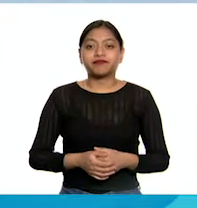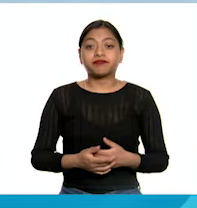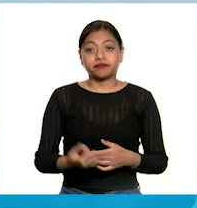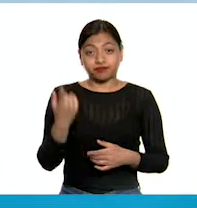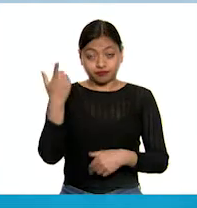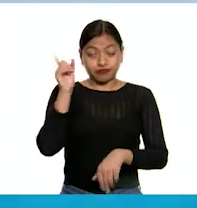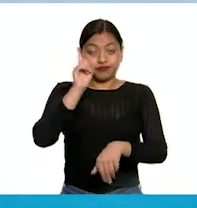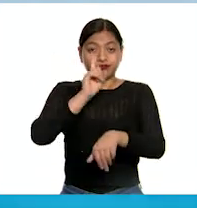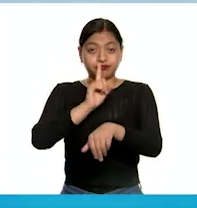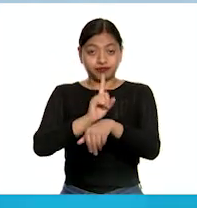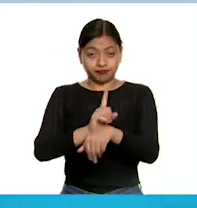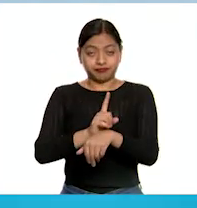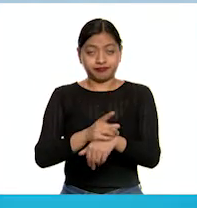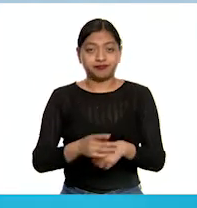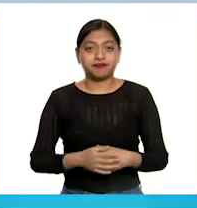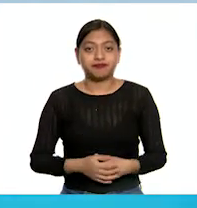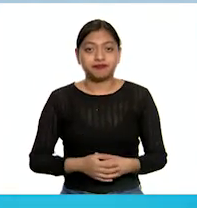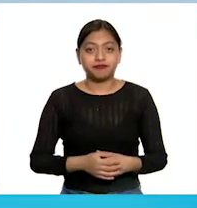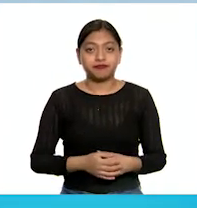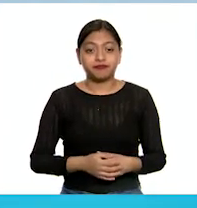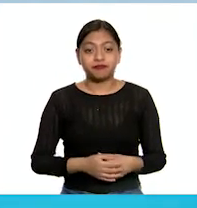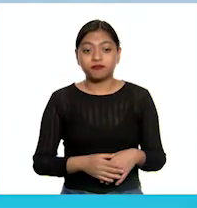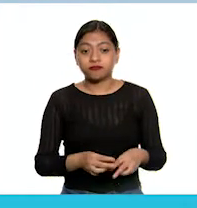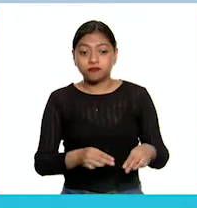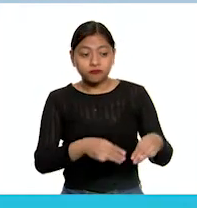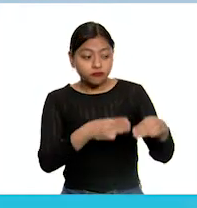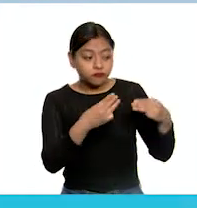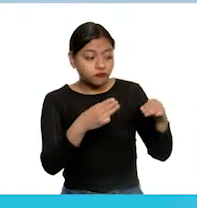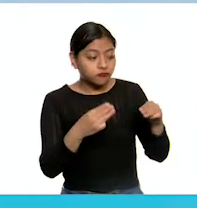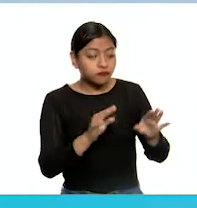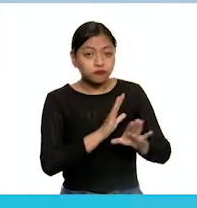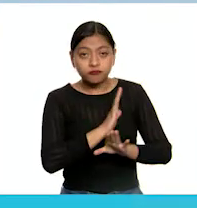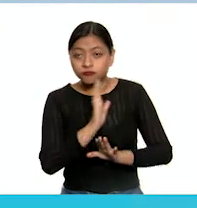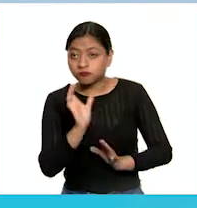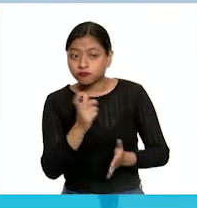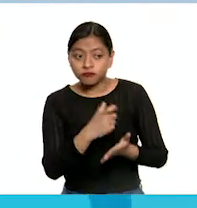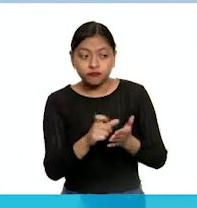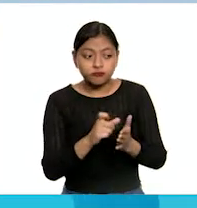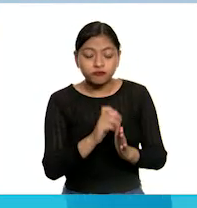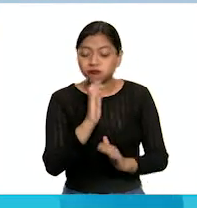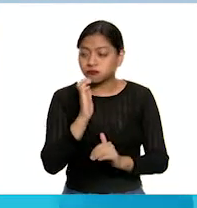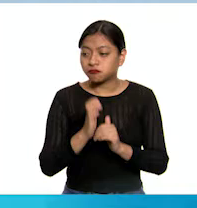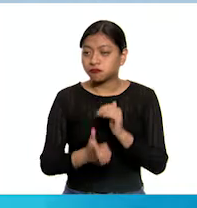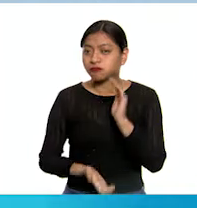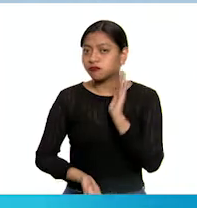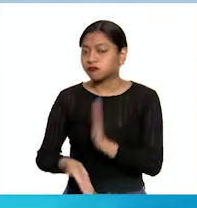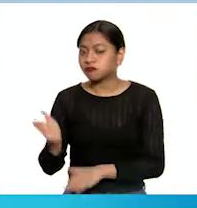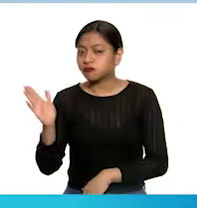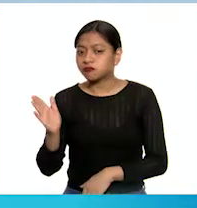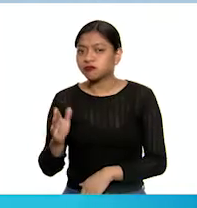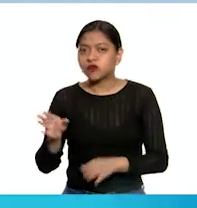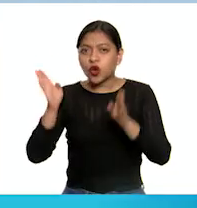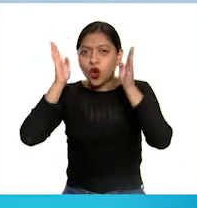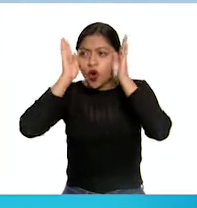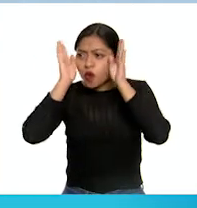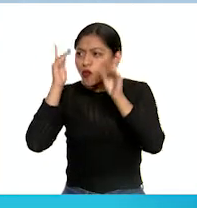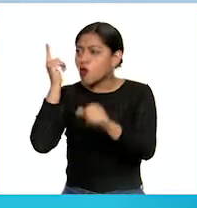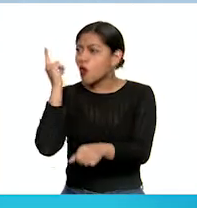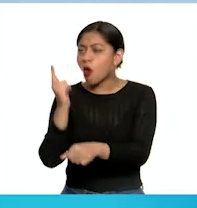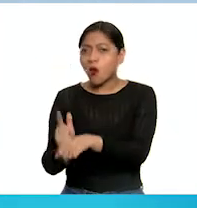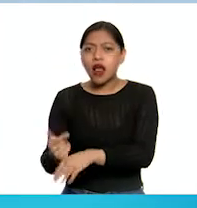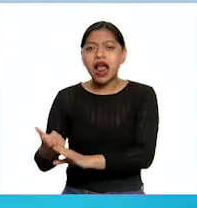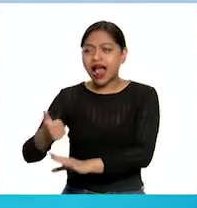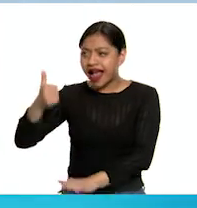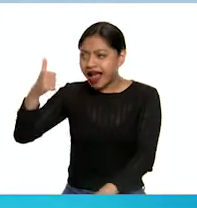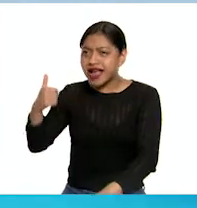Un día, al terminar el mercado, Nasreddin no encontró a su burro, que había dejado